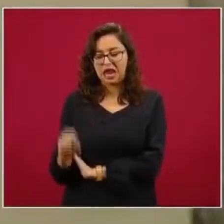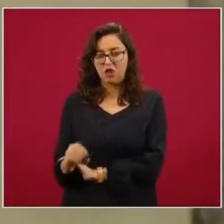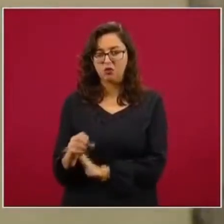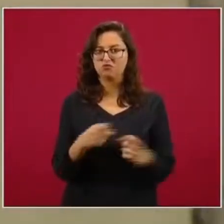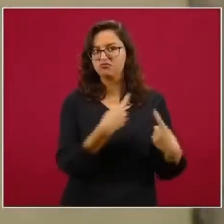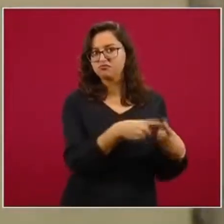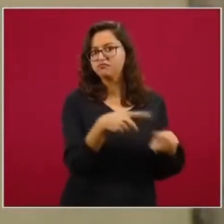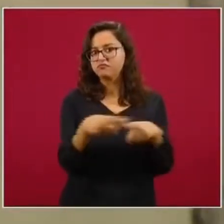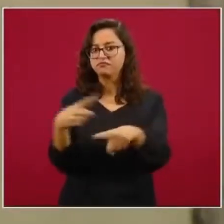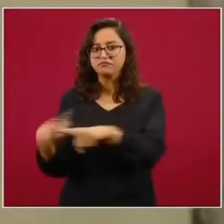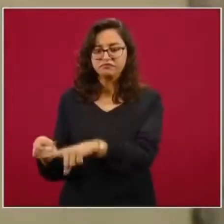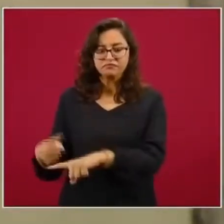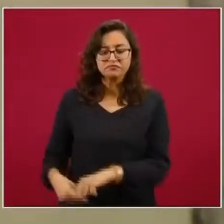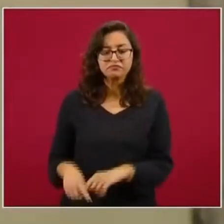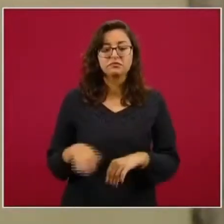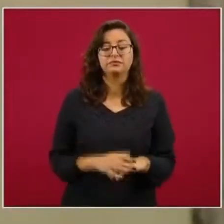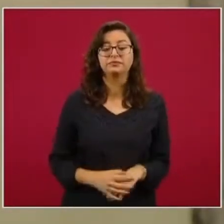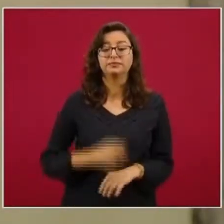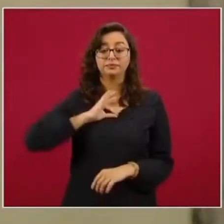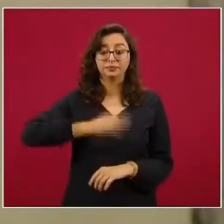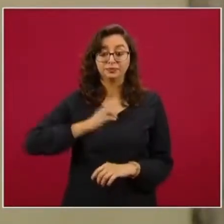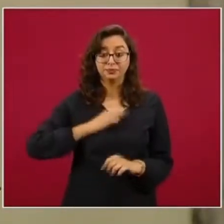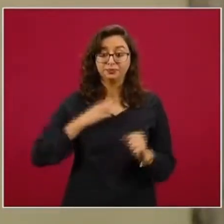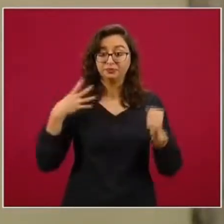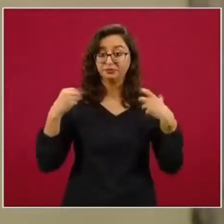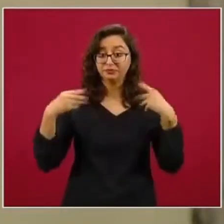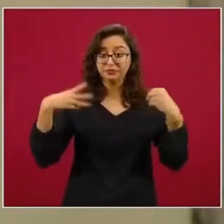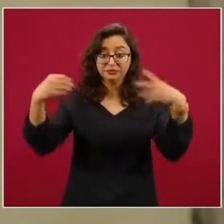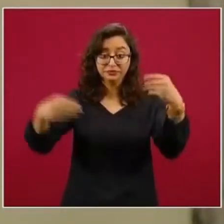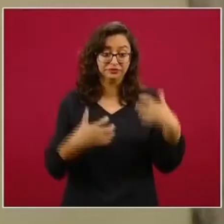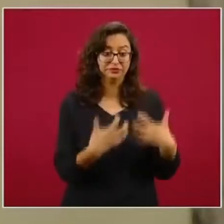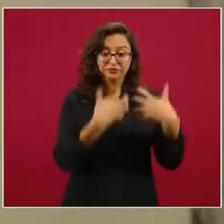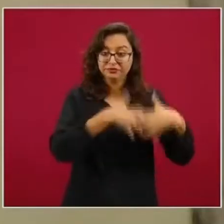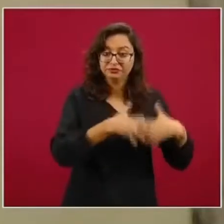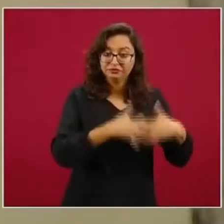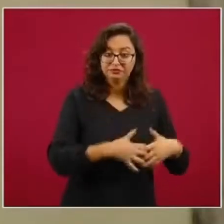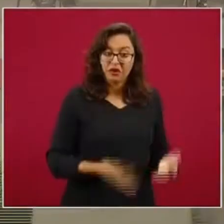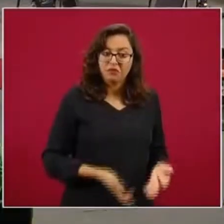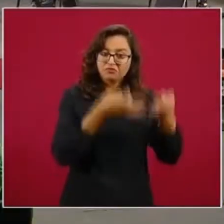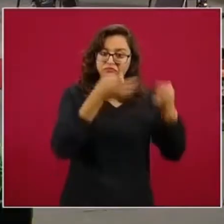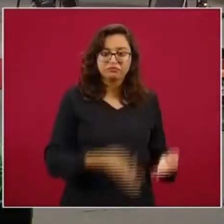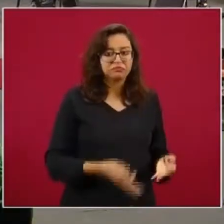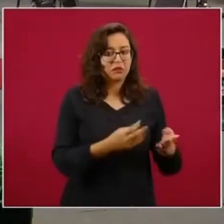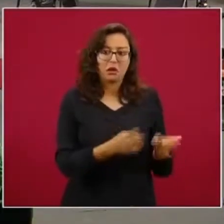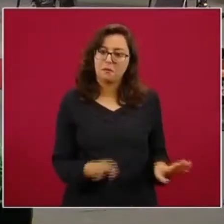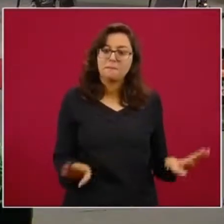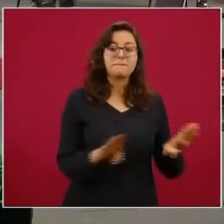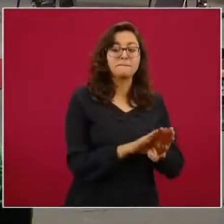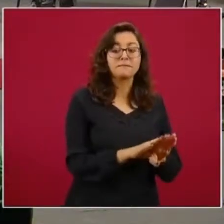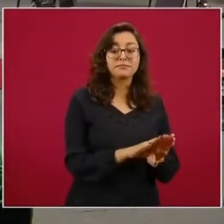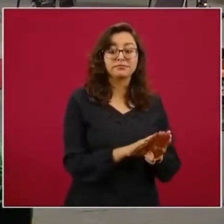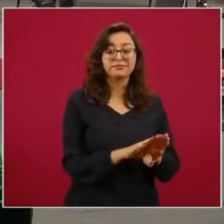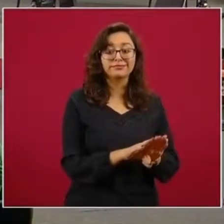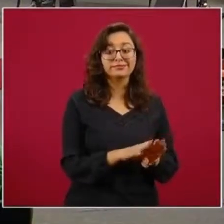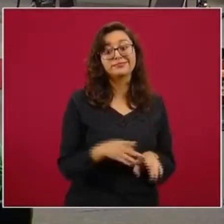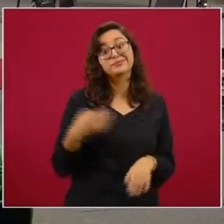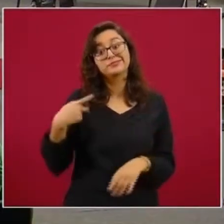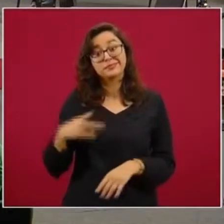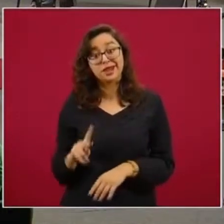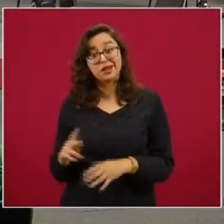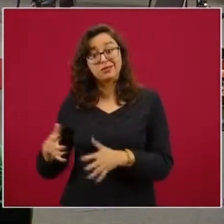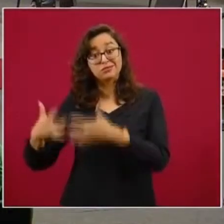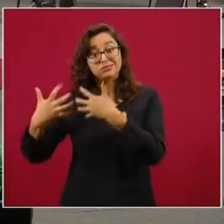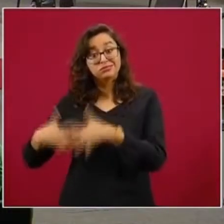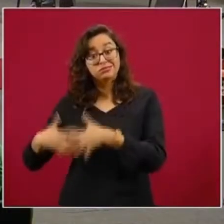pandemia, presidente, paró la industria formal por obvias razones, lo sabemos, pero no las redes